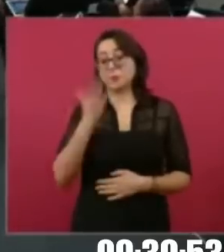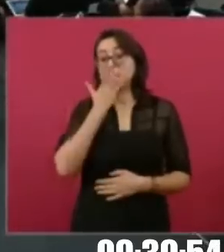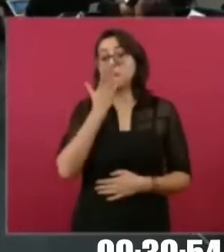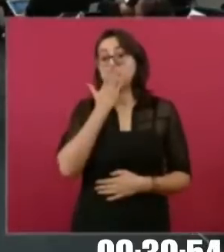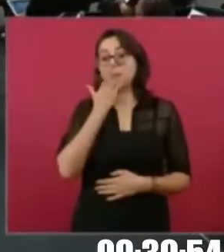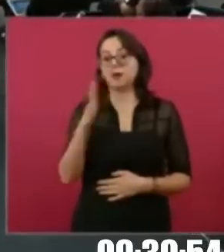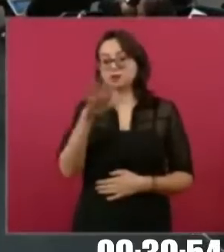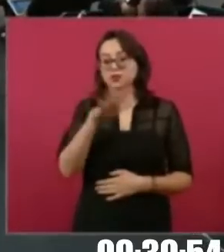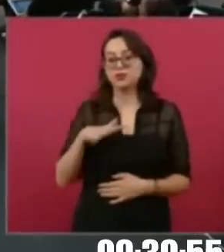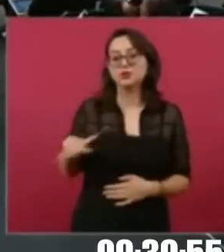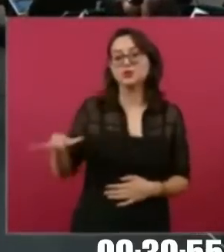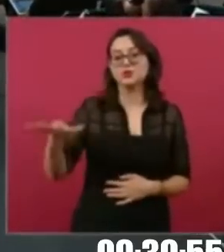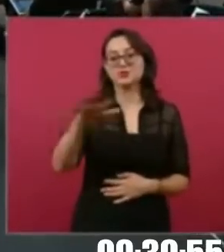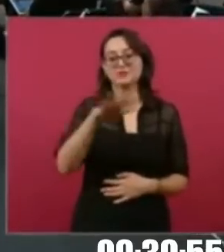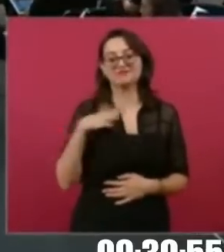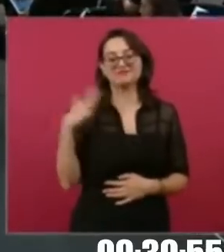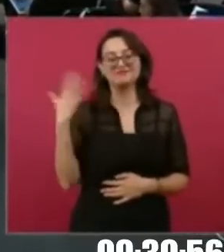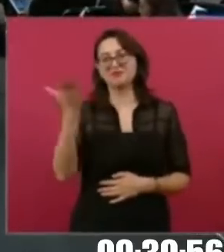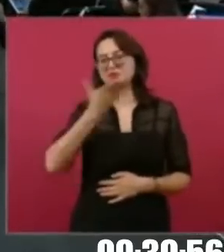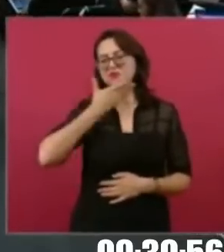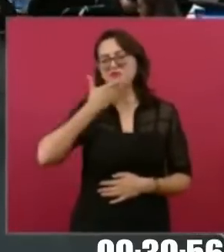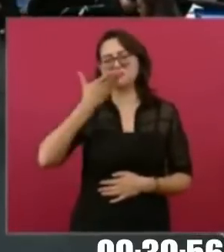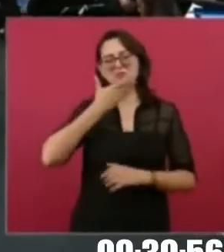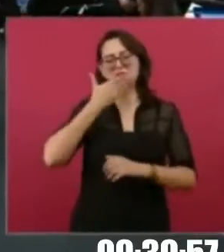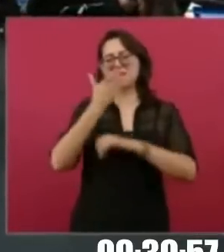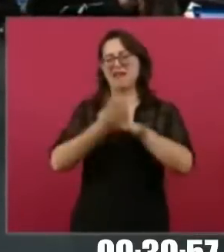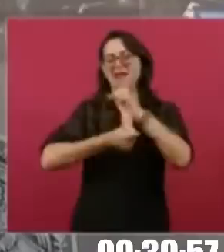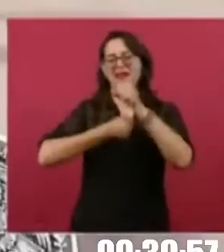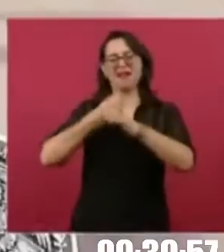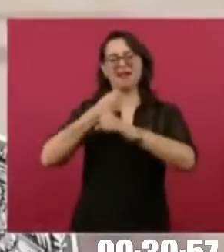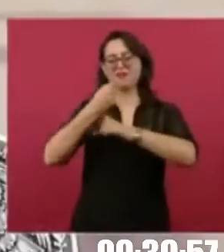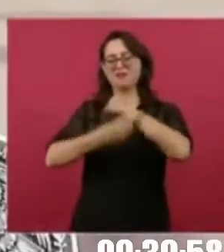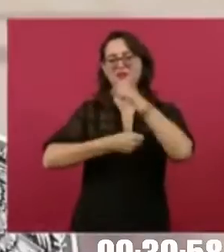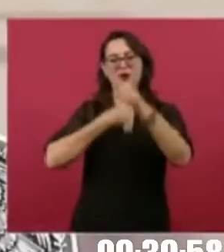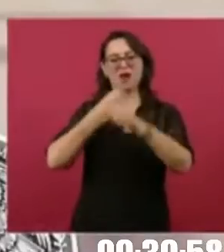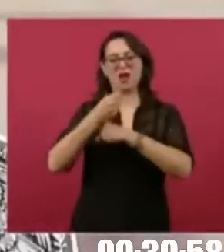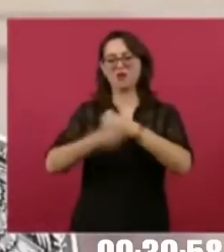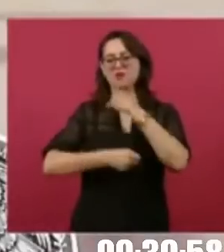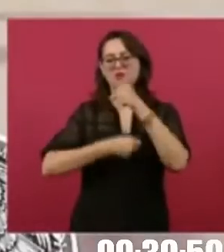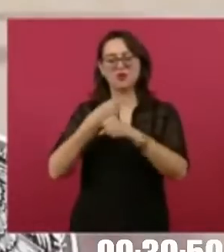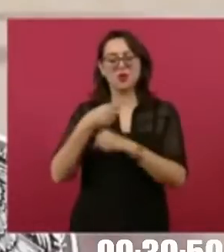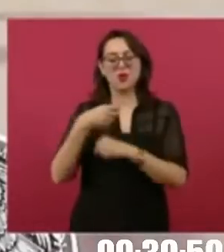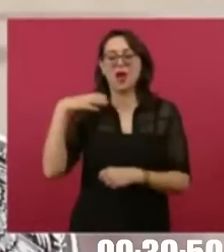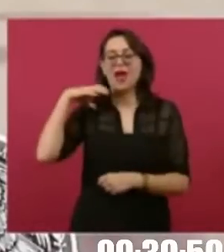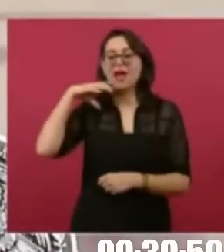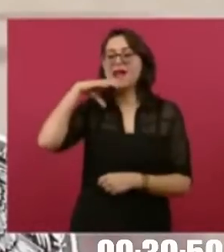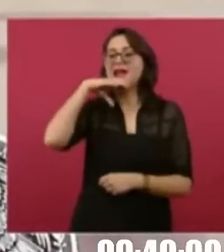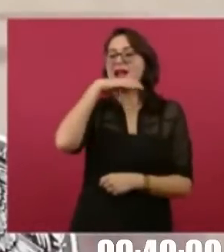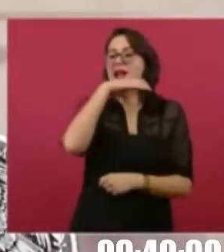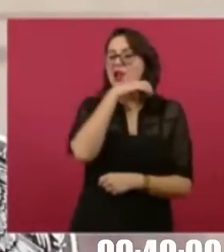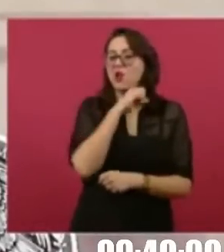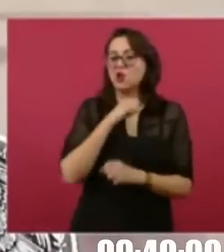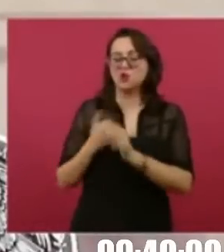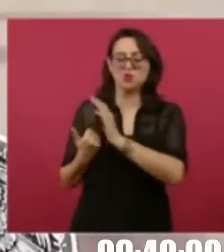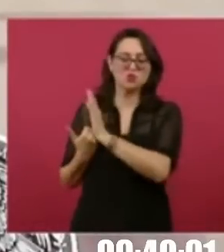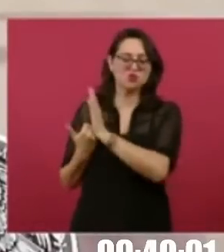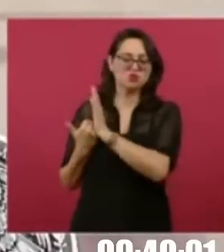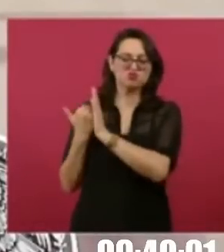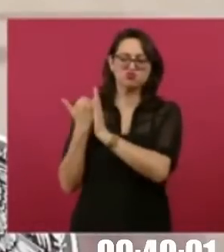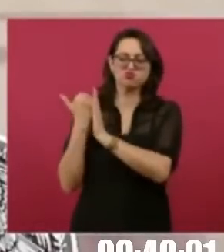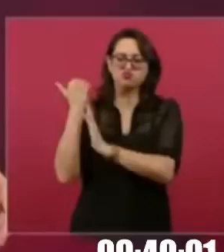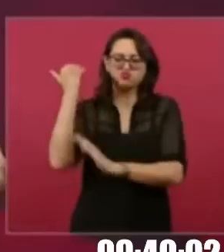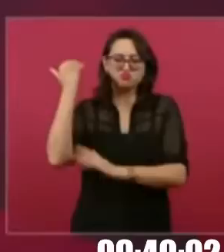para aguantar altas temperaturas este año nos ha tratado con relativa